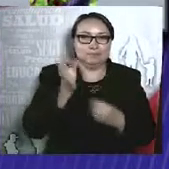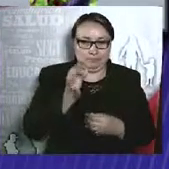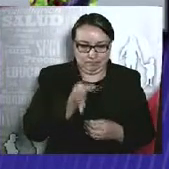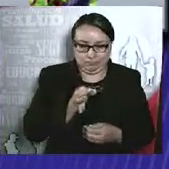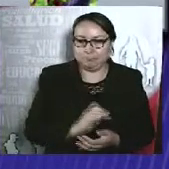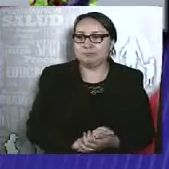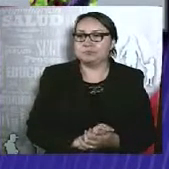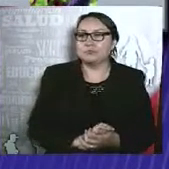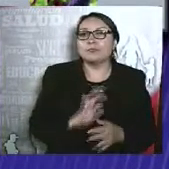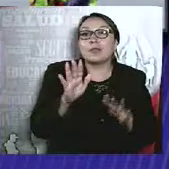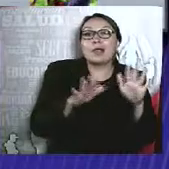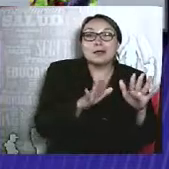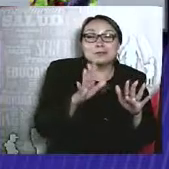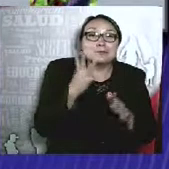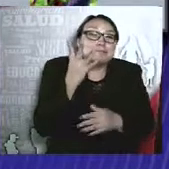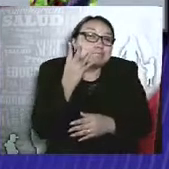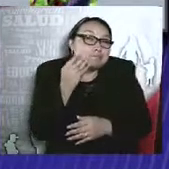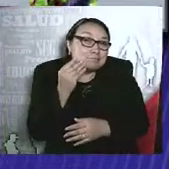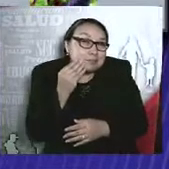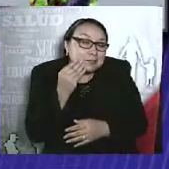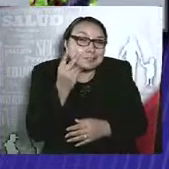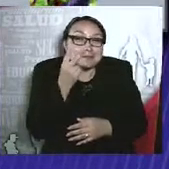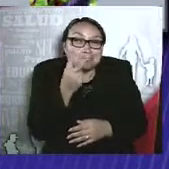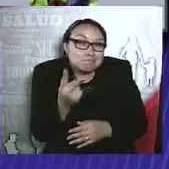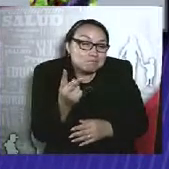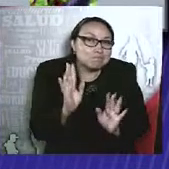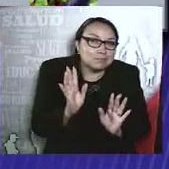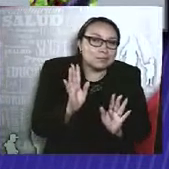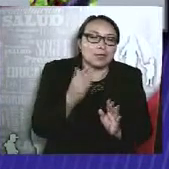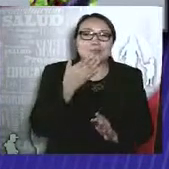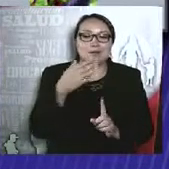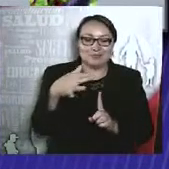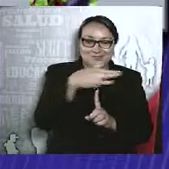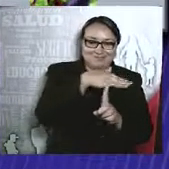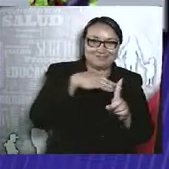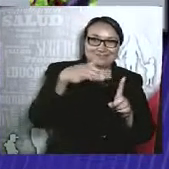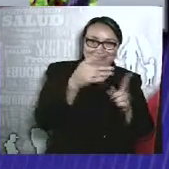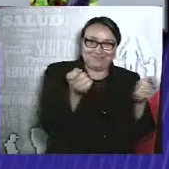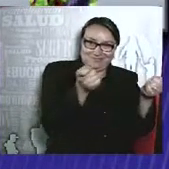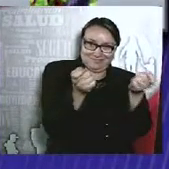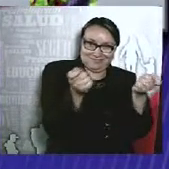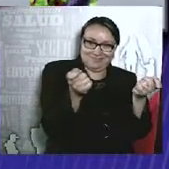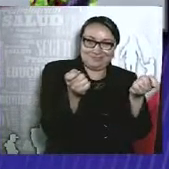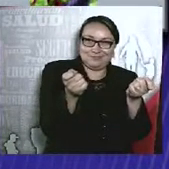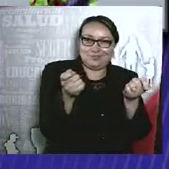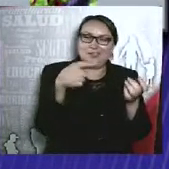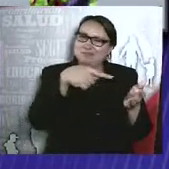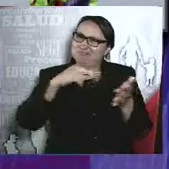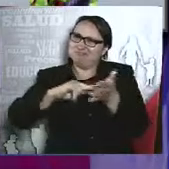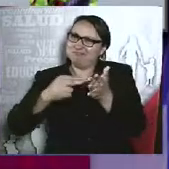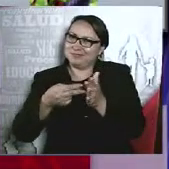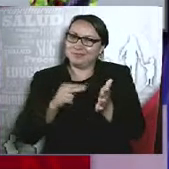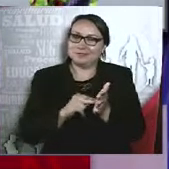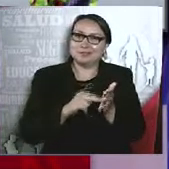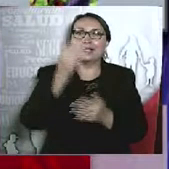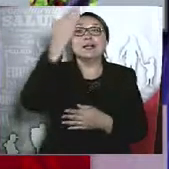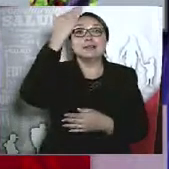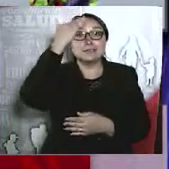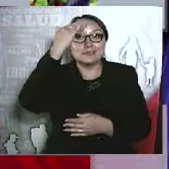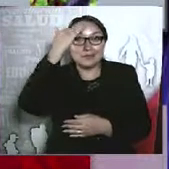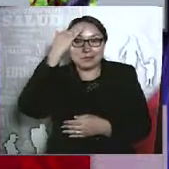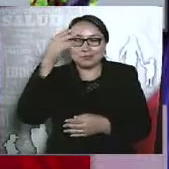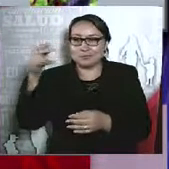algunos temas de experimento como reintegración en entornos controlados. ¿Esto qué quiere decir? Sabemos que hay un enganche entre el momento